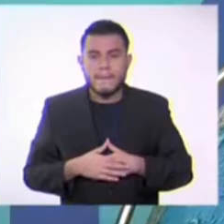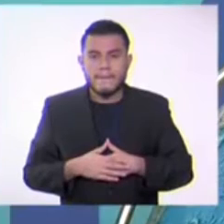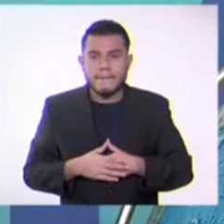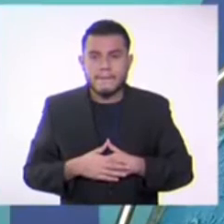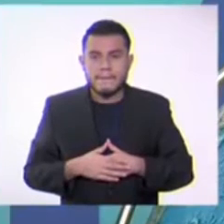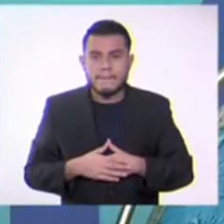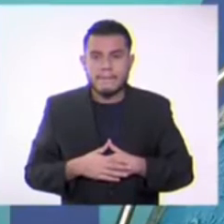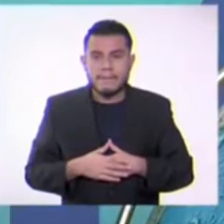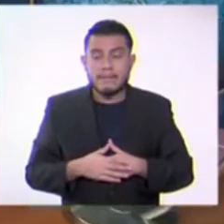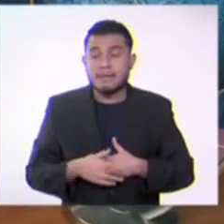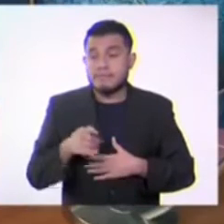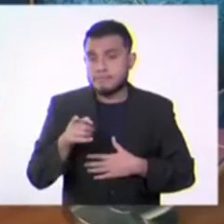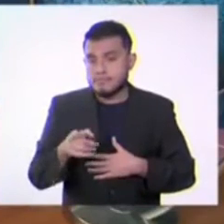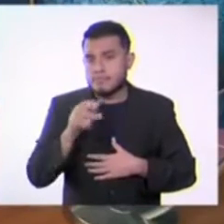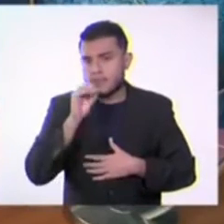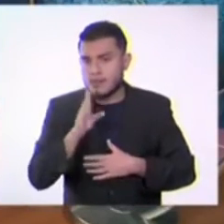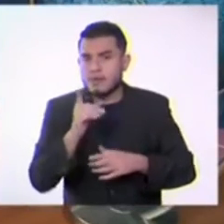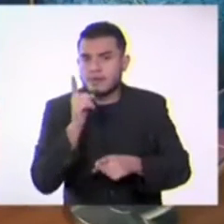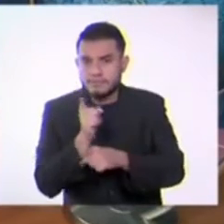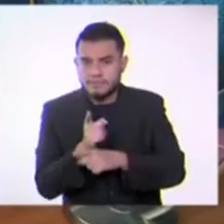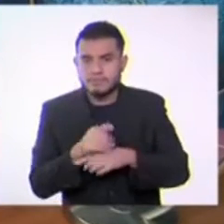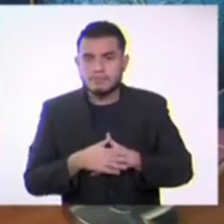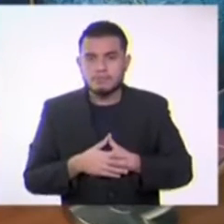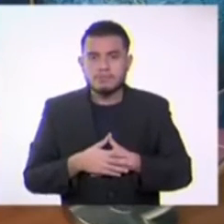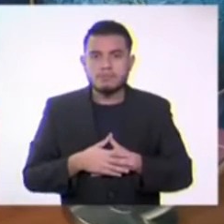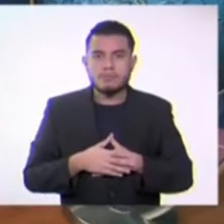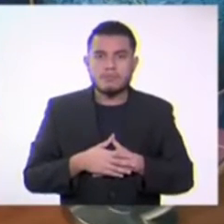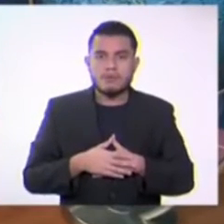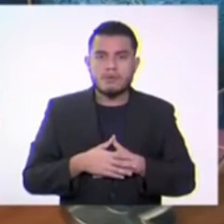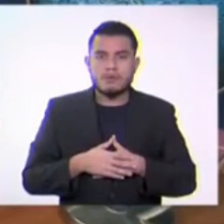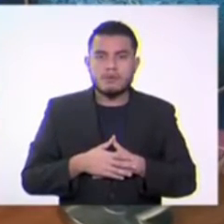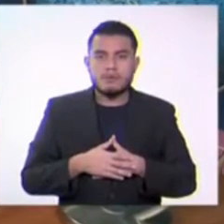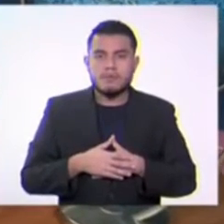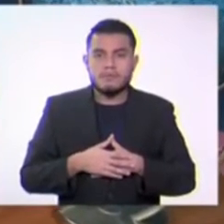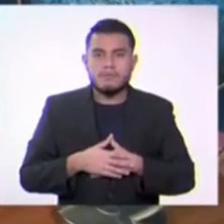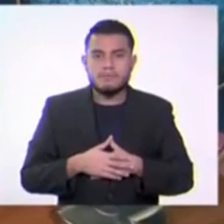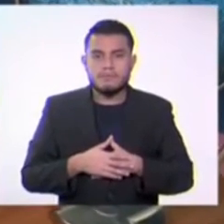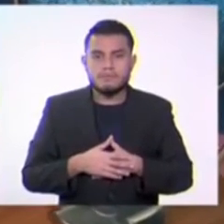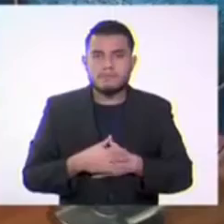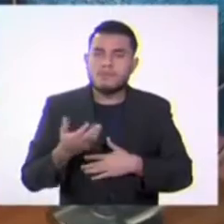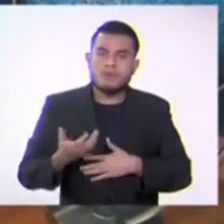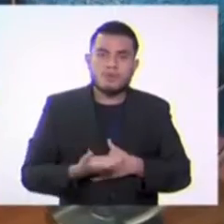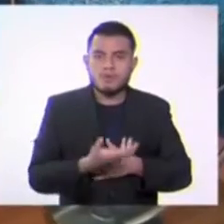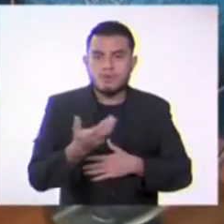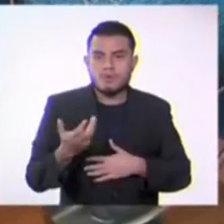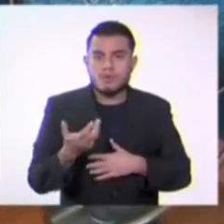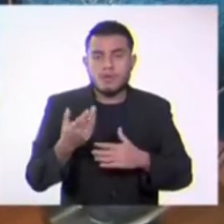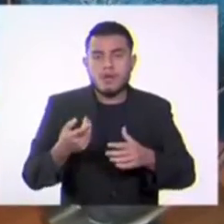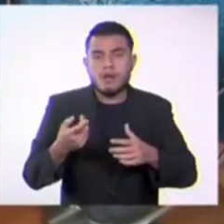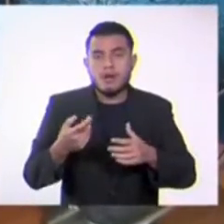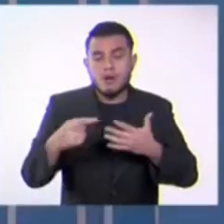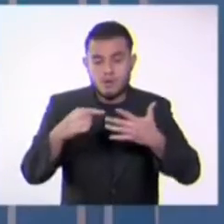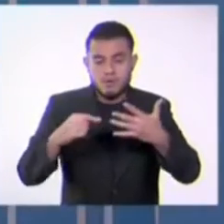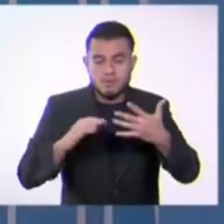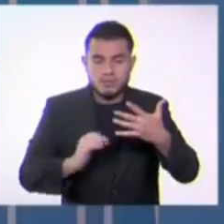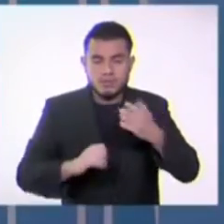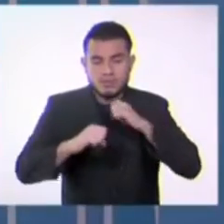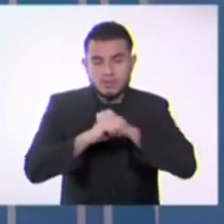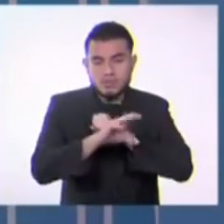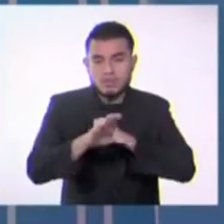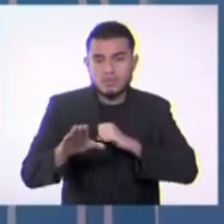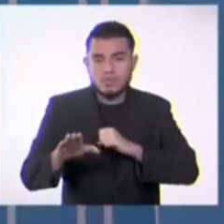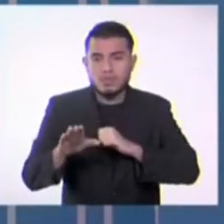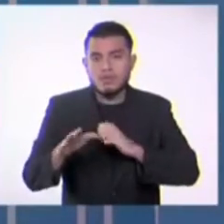ahí lo dices exactamente. Y es que con todo esto que la Constitución promulgaba, se